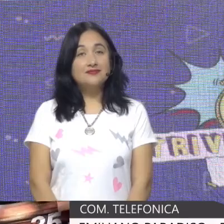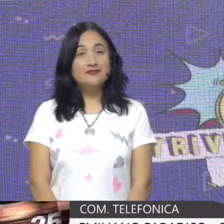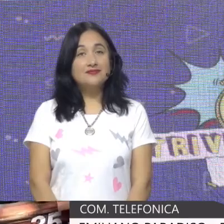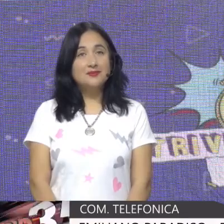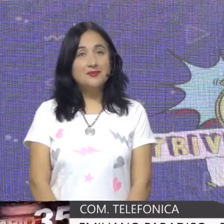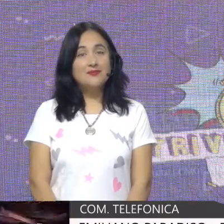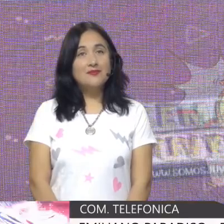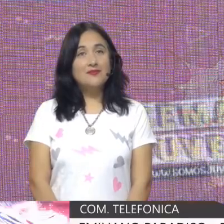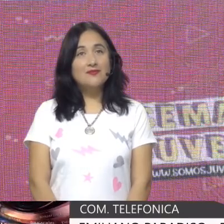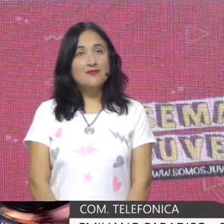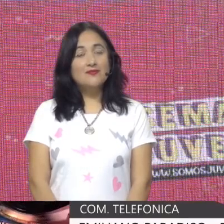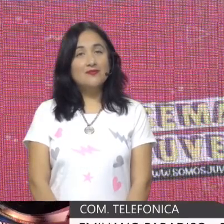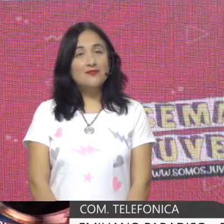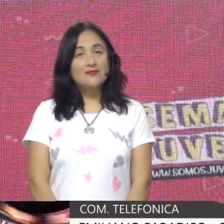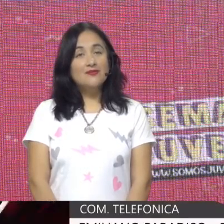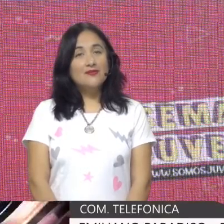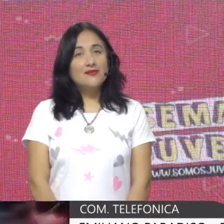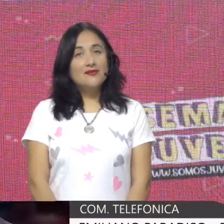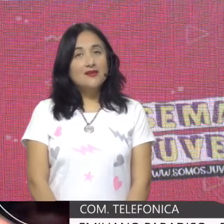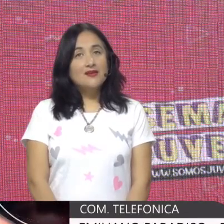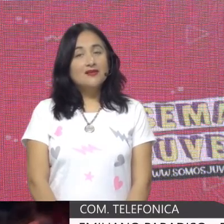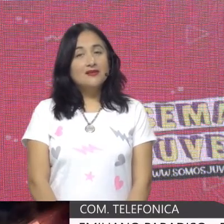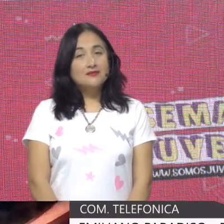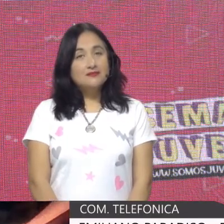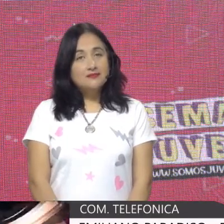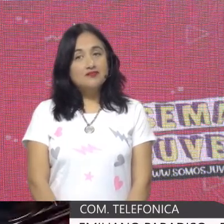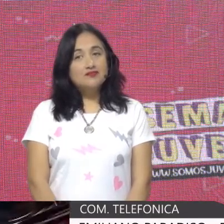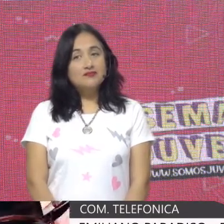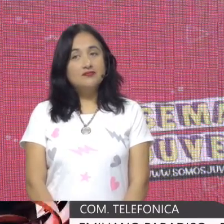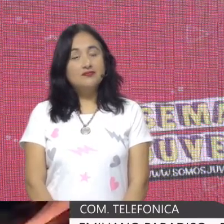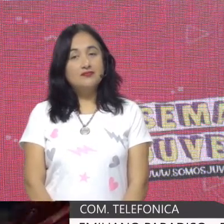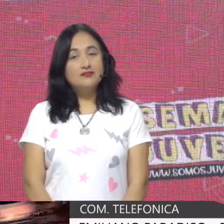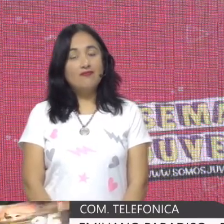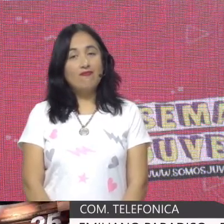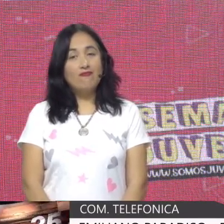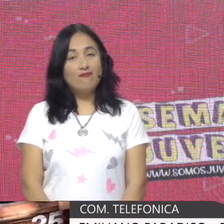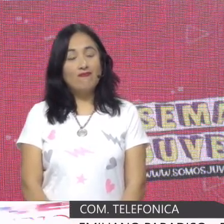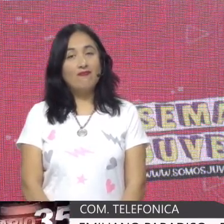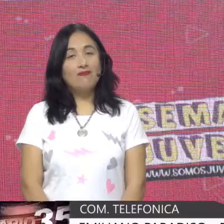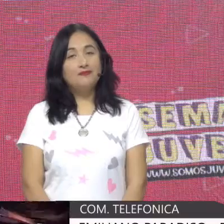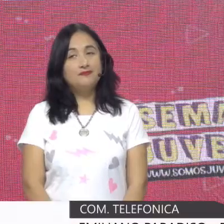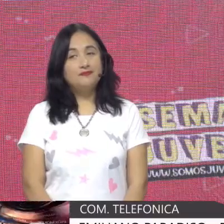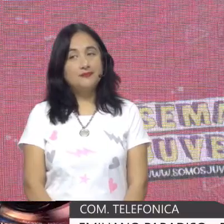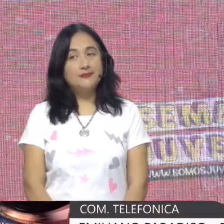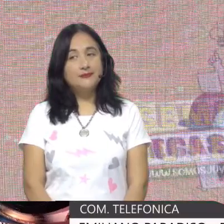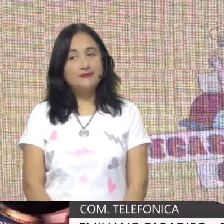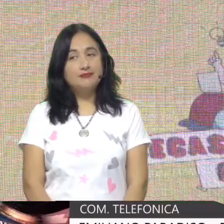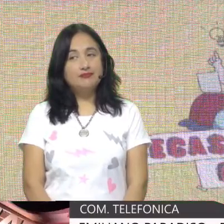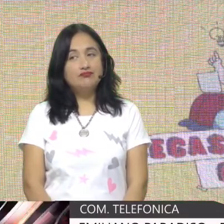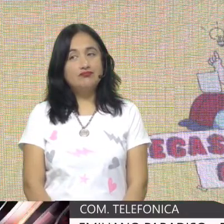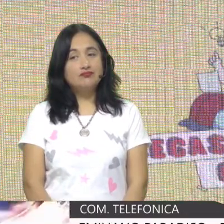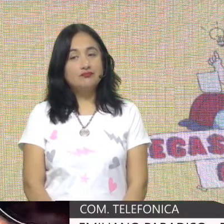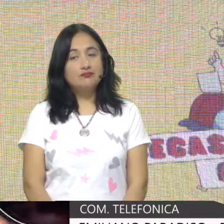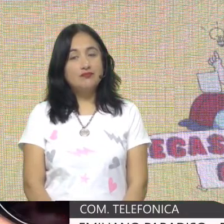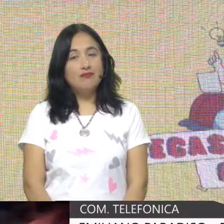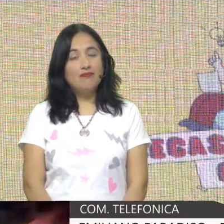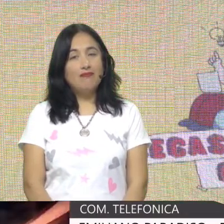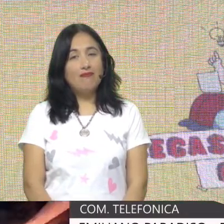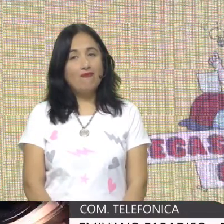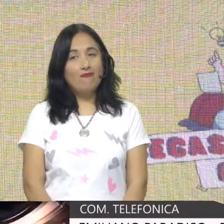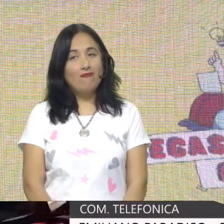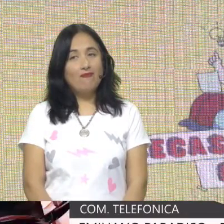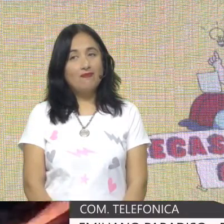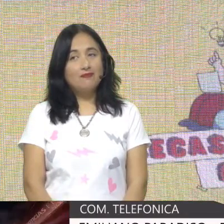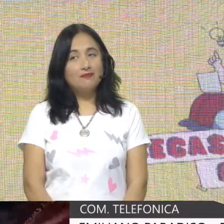Tanto hoy tenemos a las 7 de la tarde en vivo a través de la página por streaming, tenemos octavos de finales de freestyle